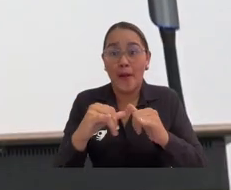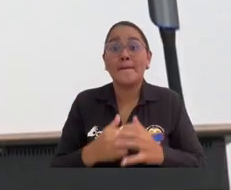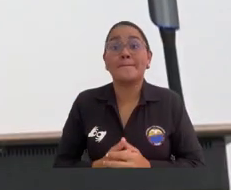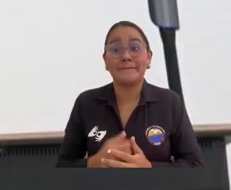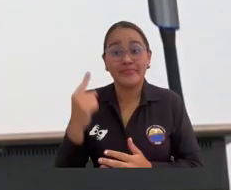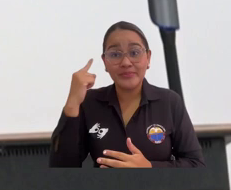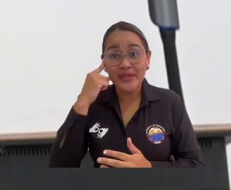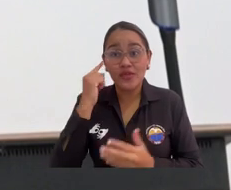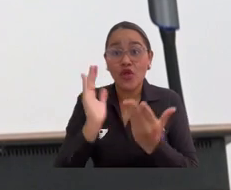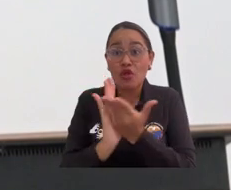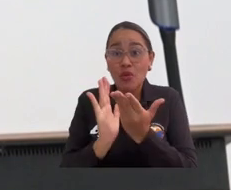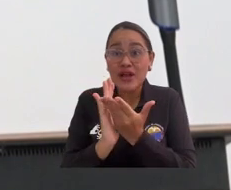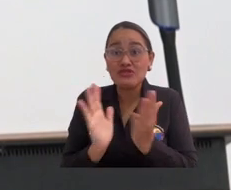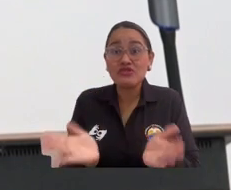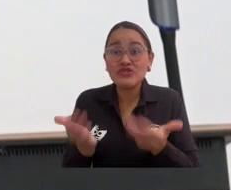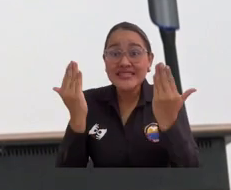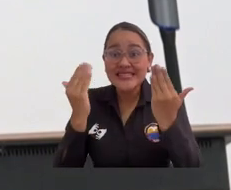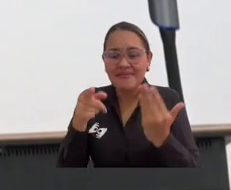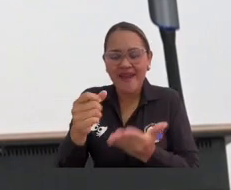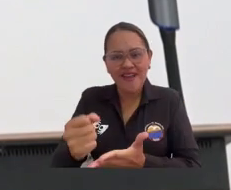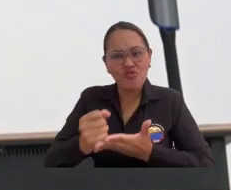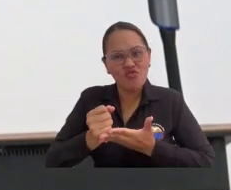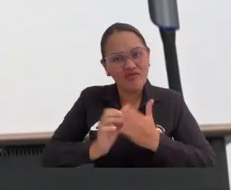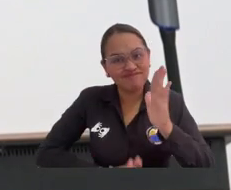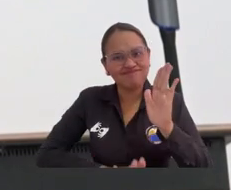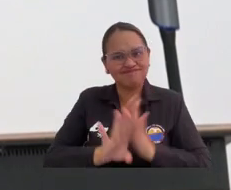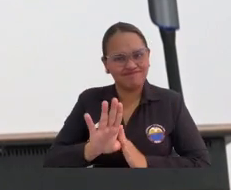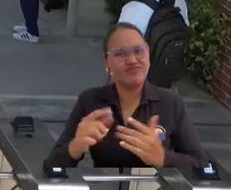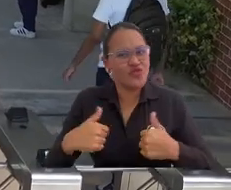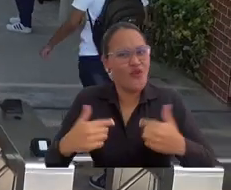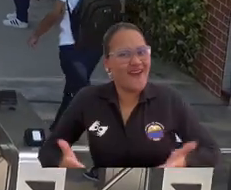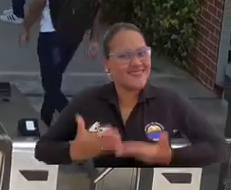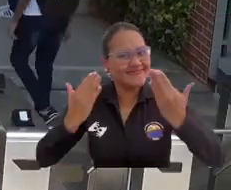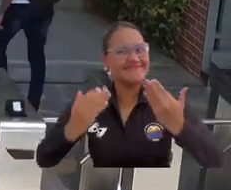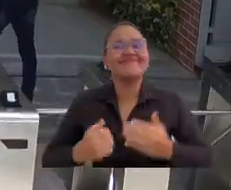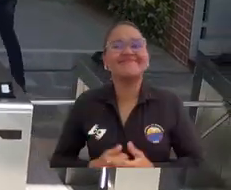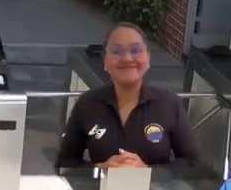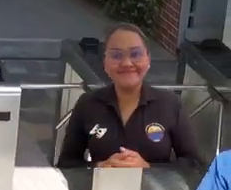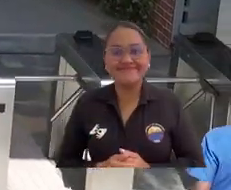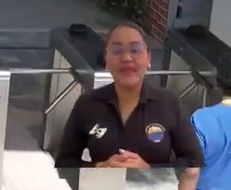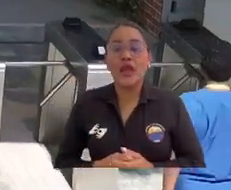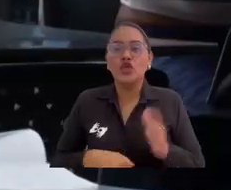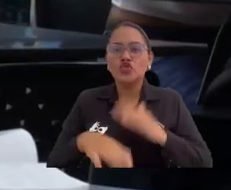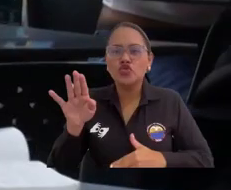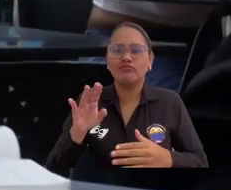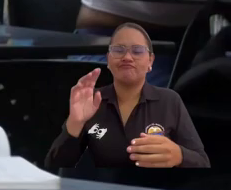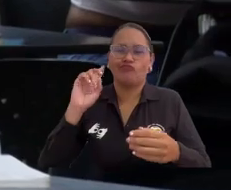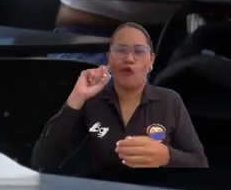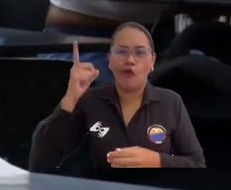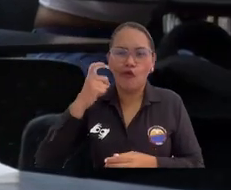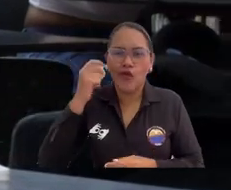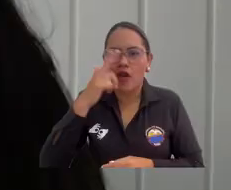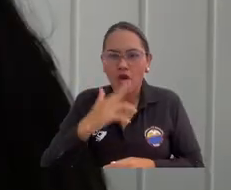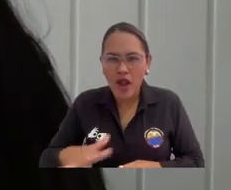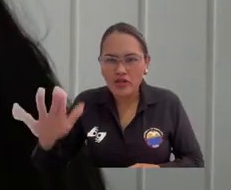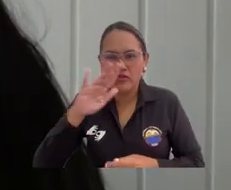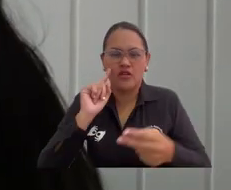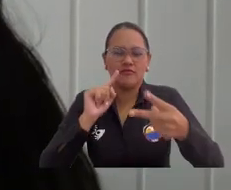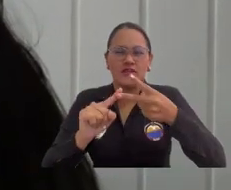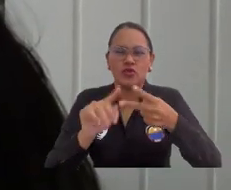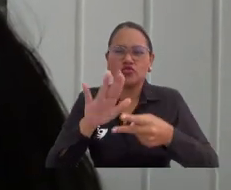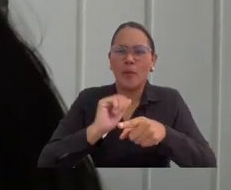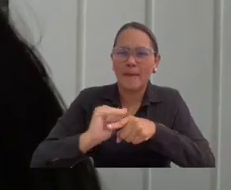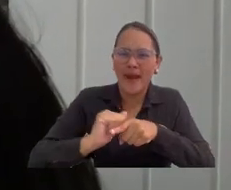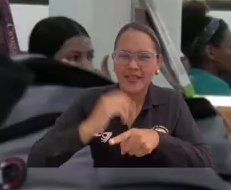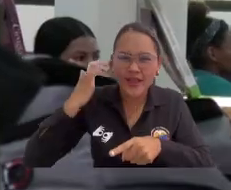en el poder transformador de la educación porque yo no estaría aquí si no fuese por la educación. Articulación efectiva con políticas del gobierno nacional, educación